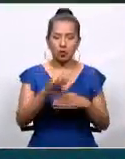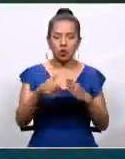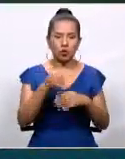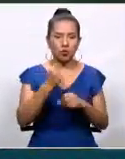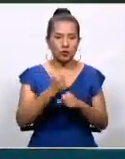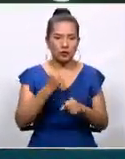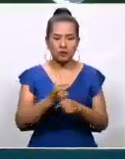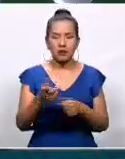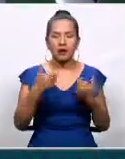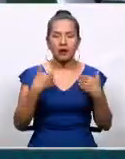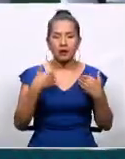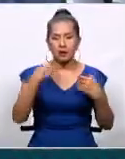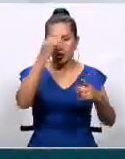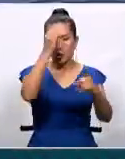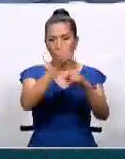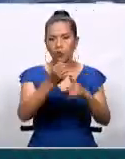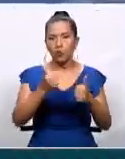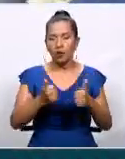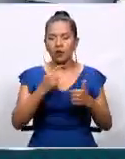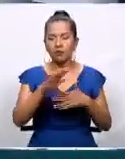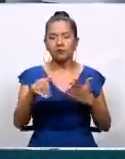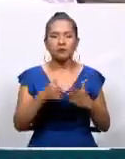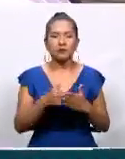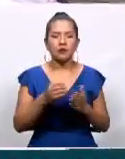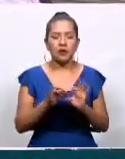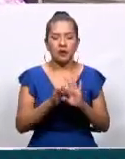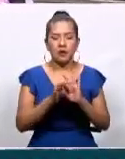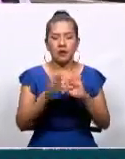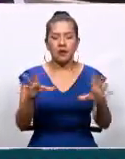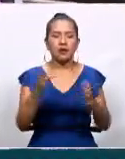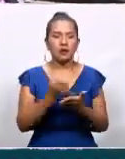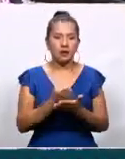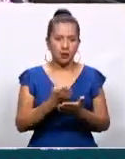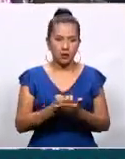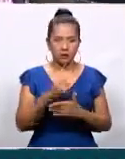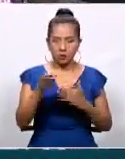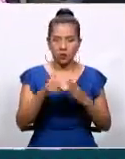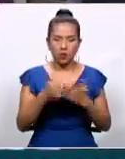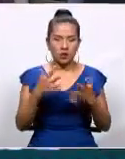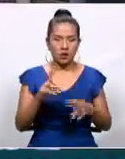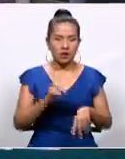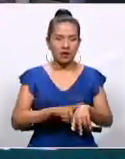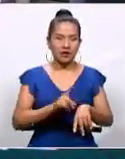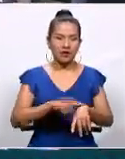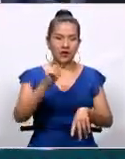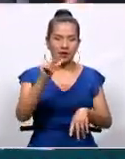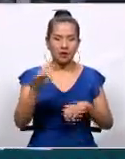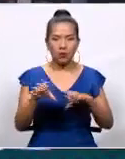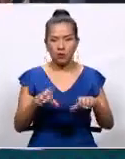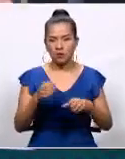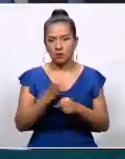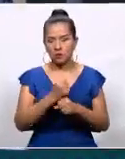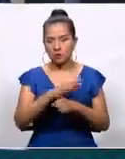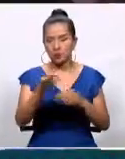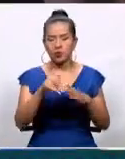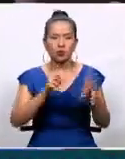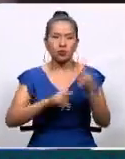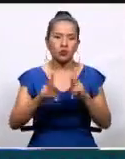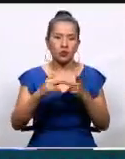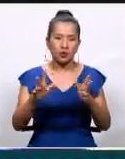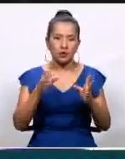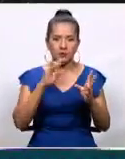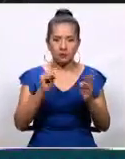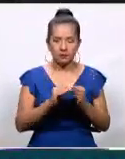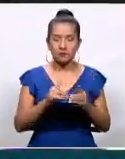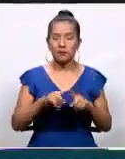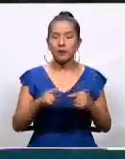como objetivo contribuir a la reactivación económica a través de la generación de empleos temporal de la población vulnerable. En este